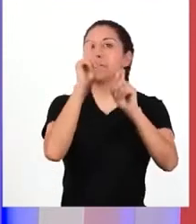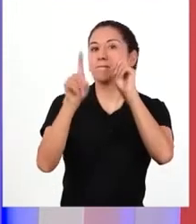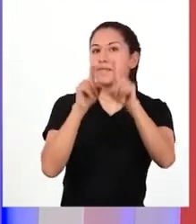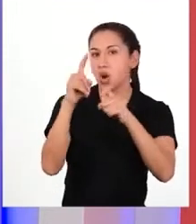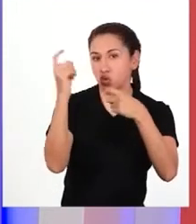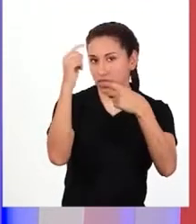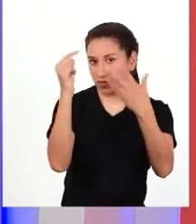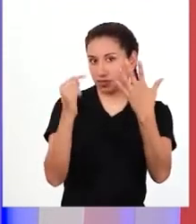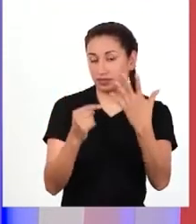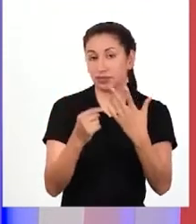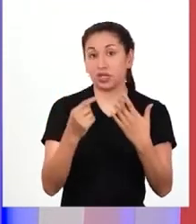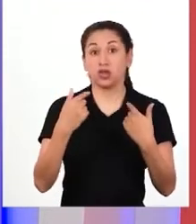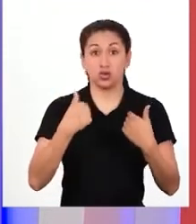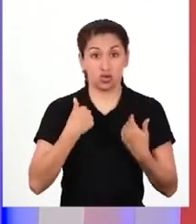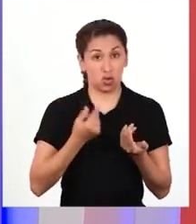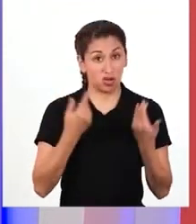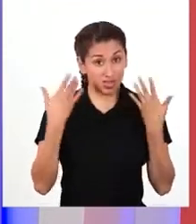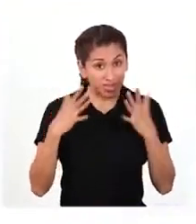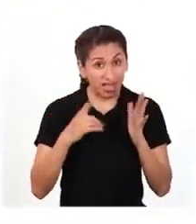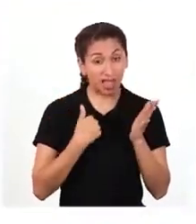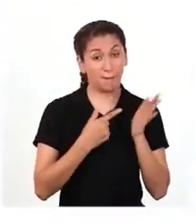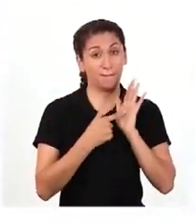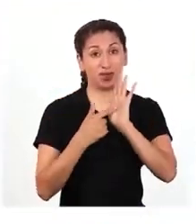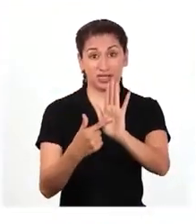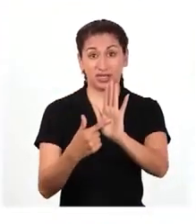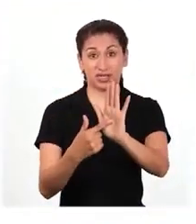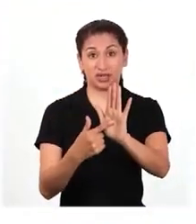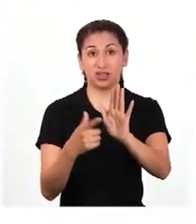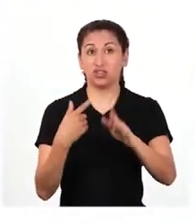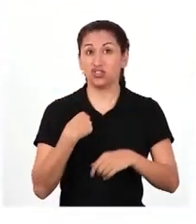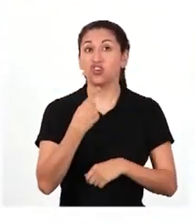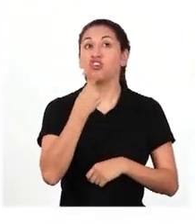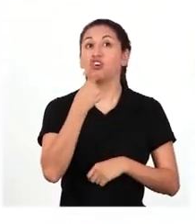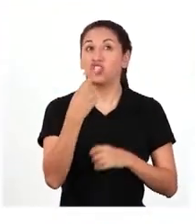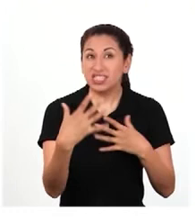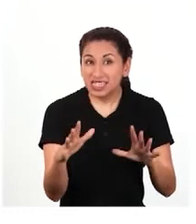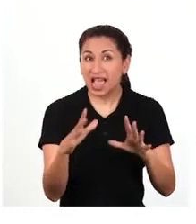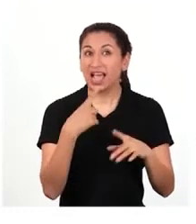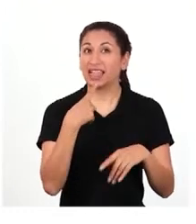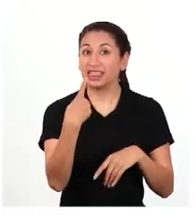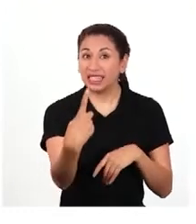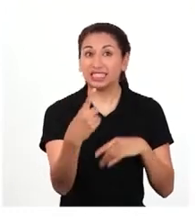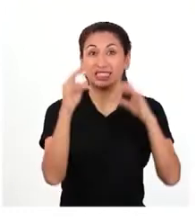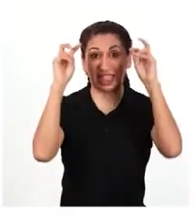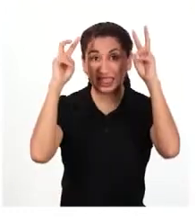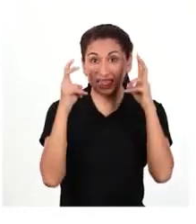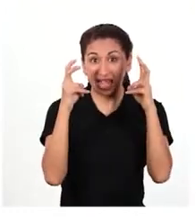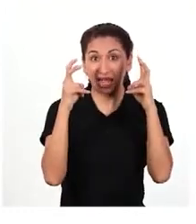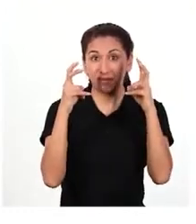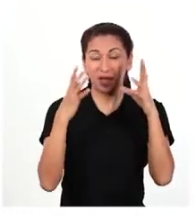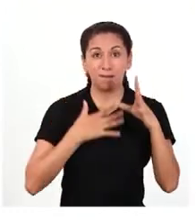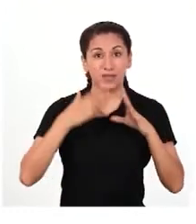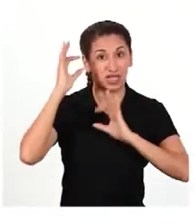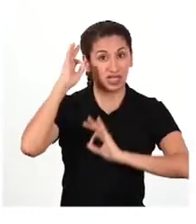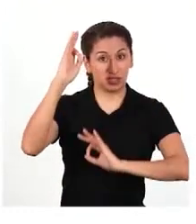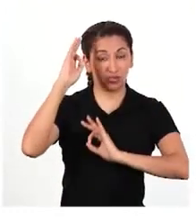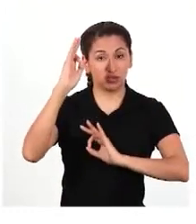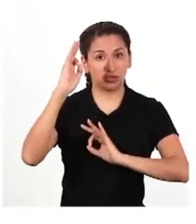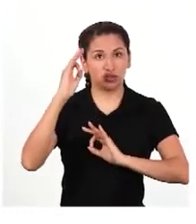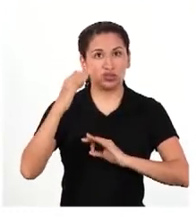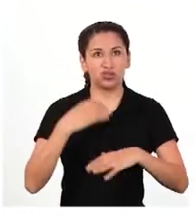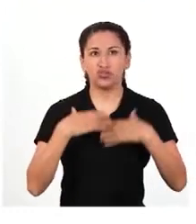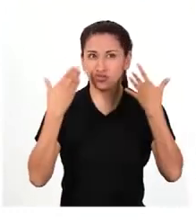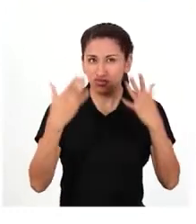mejoras, pueden formularse las siguientes preguntas. ¿Me presenté? ¿Mencioné el tema y mi